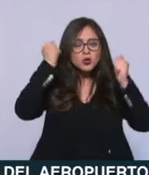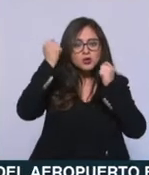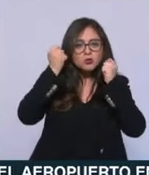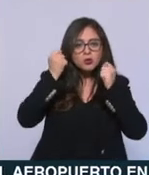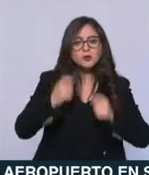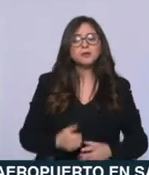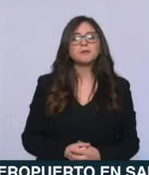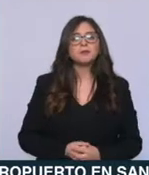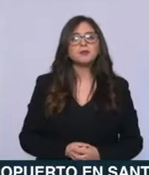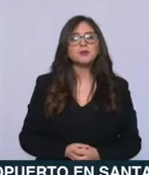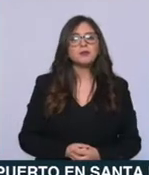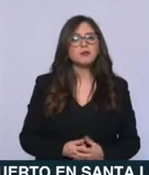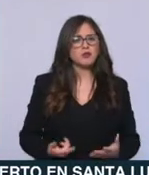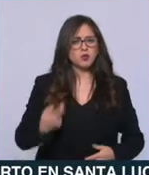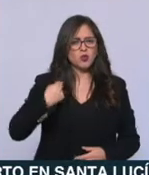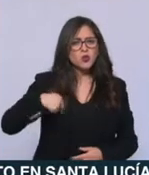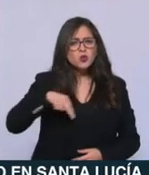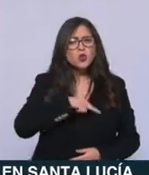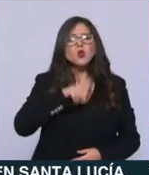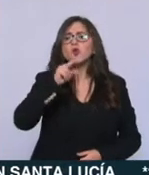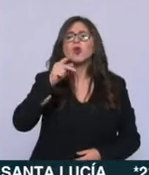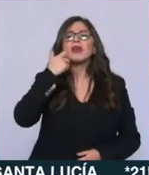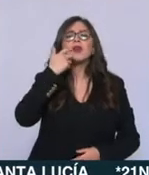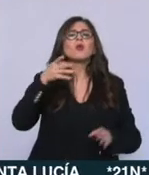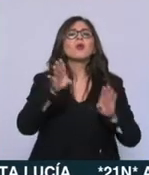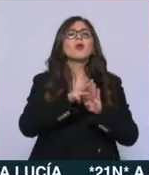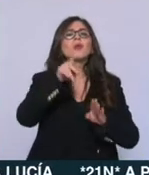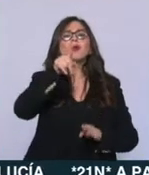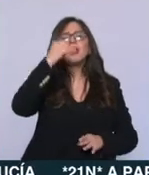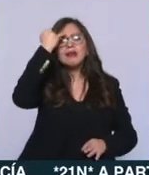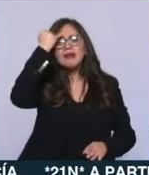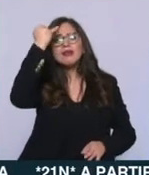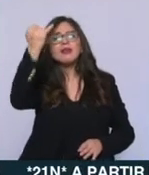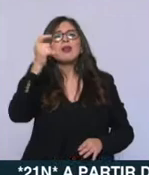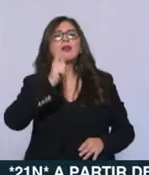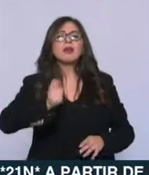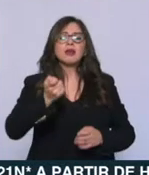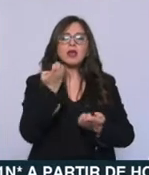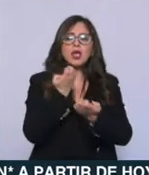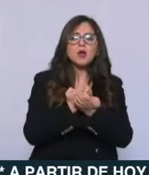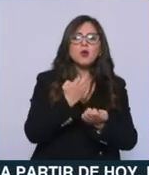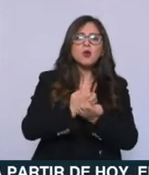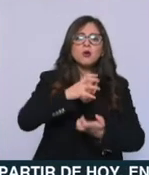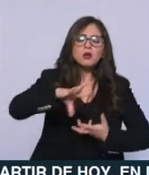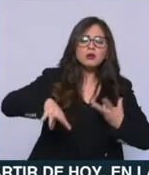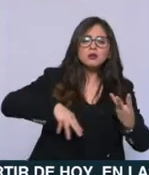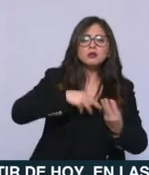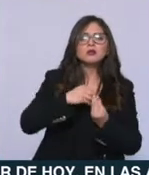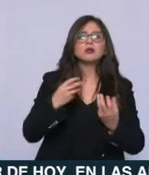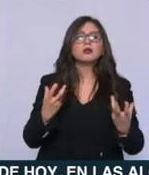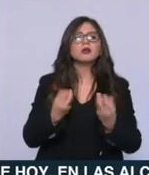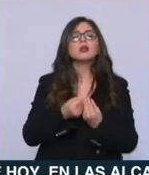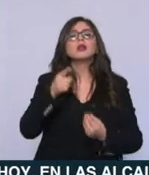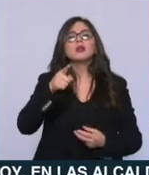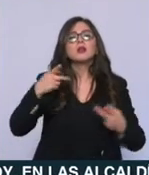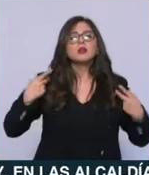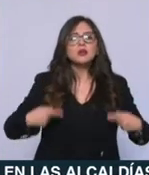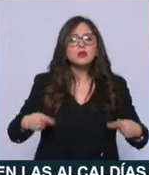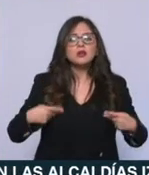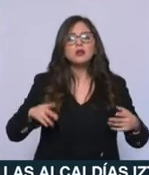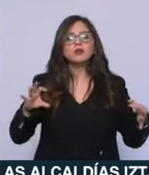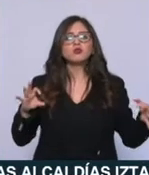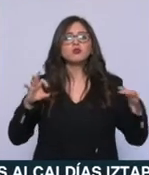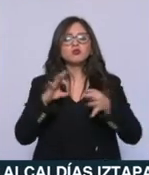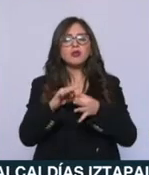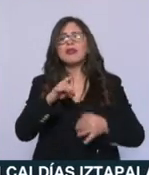nosotros no consideramos a ese segmento como un tema de derrama económica. Consideramos que son parte de una ciudadanía que tiene